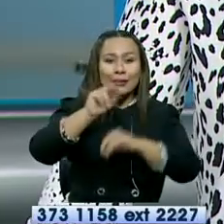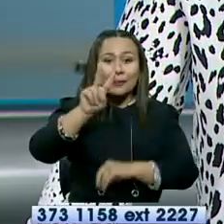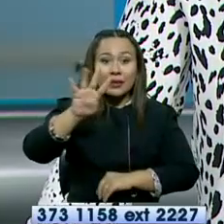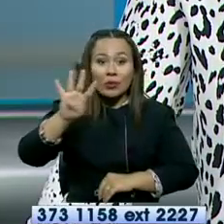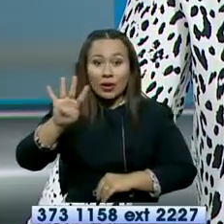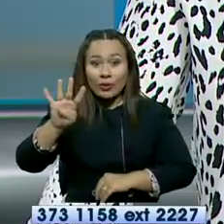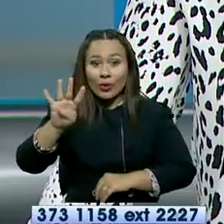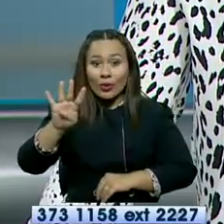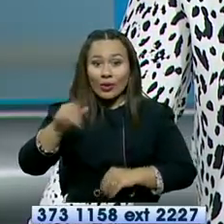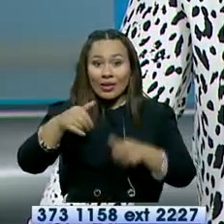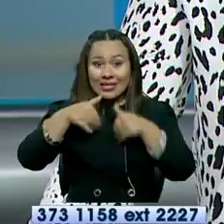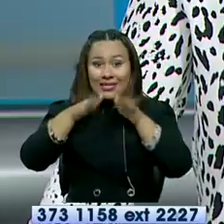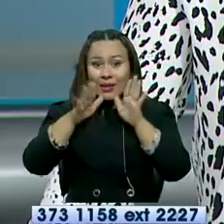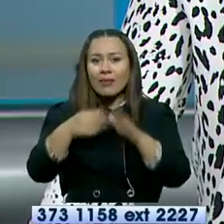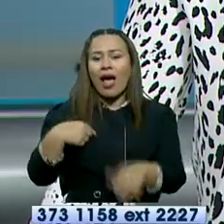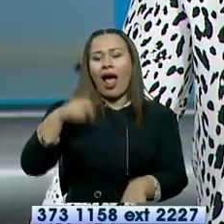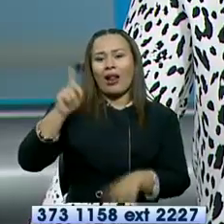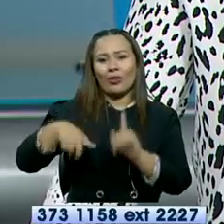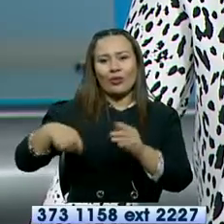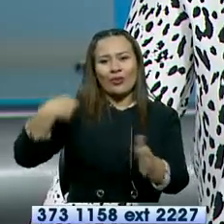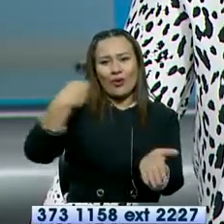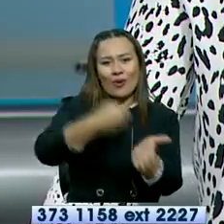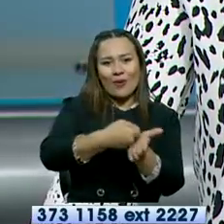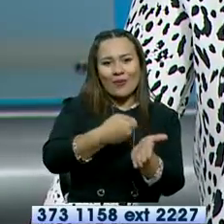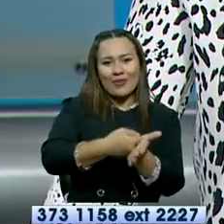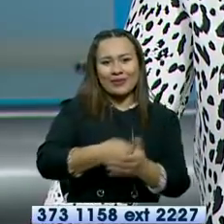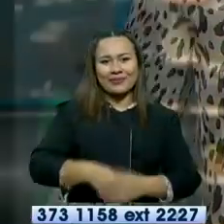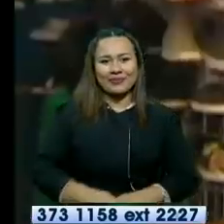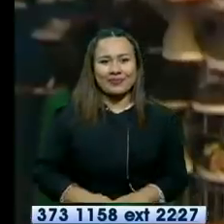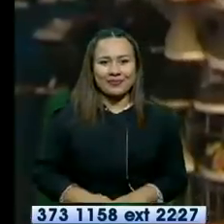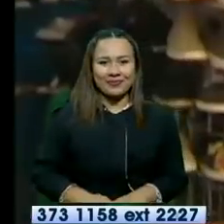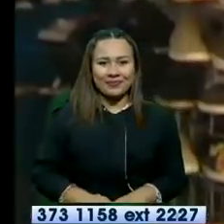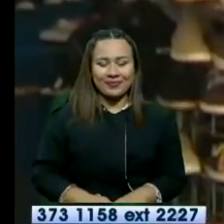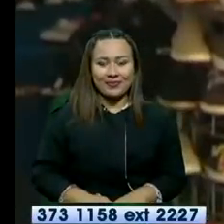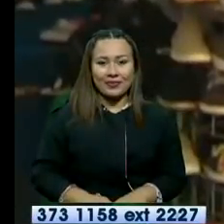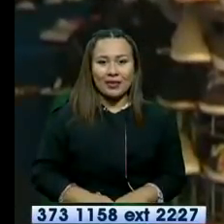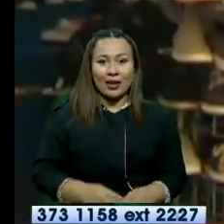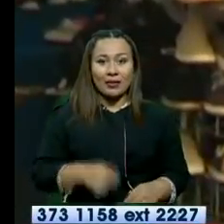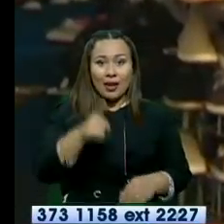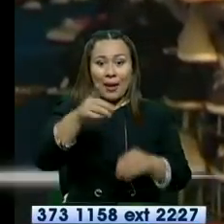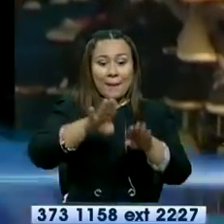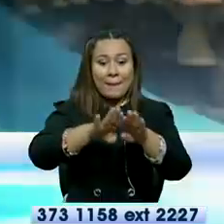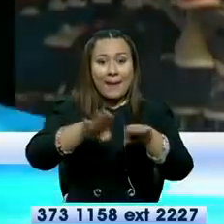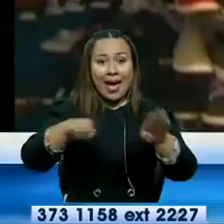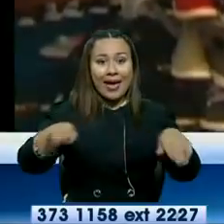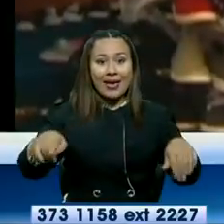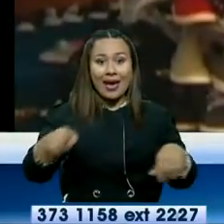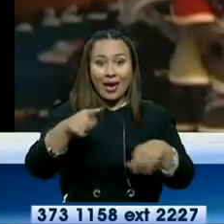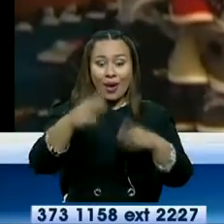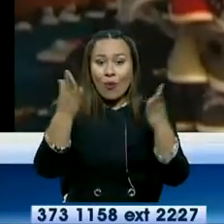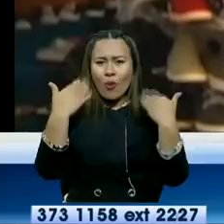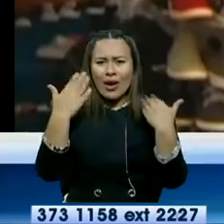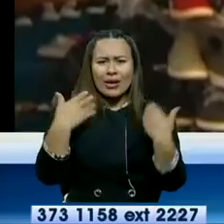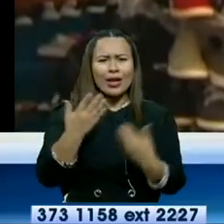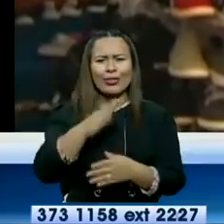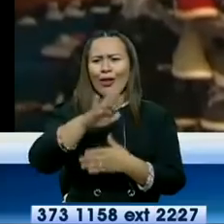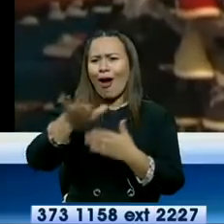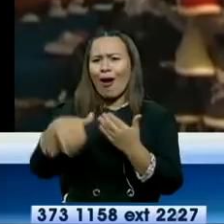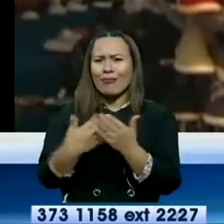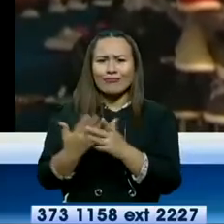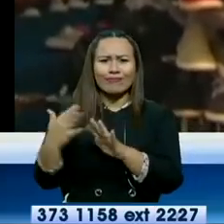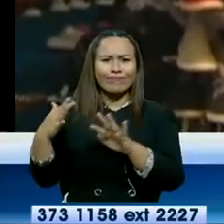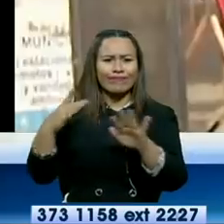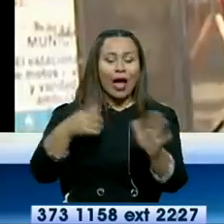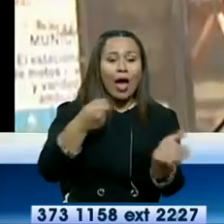por acudir a realizar las últimas compras. En el corazón del comercio guayaquileño todos ganan, desde el cliente hasta